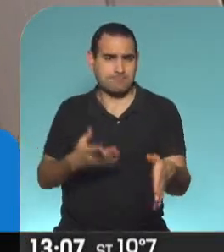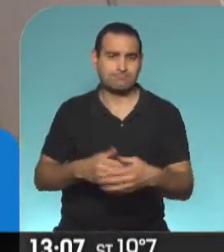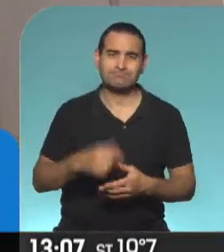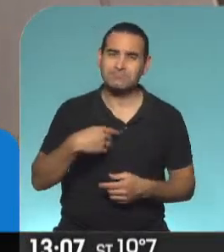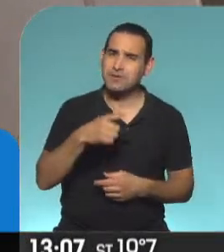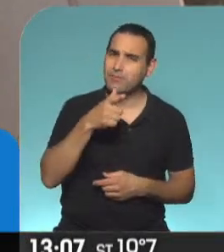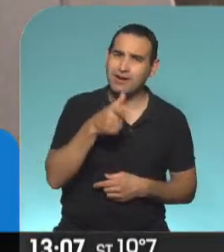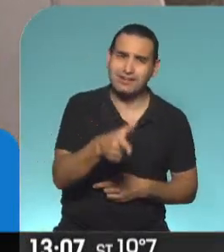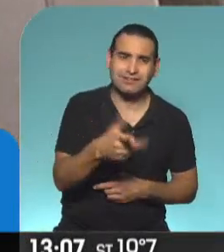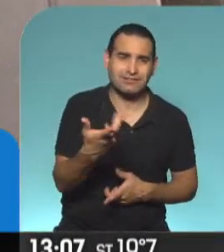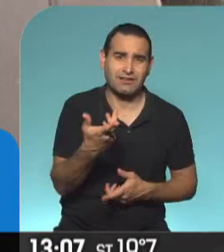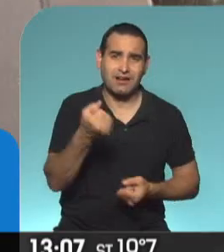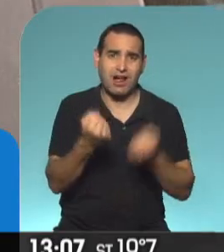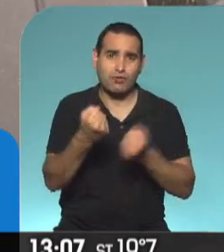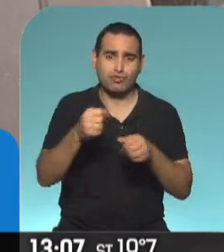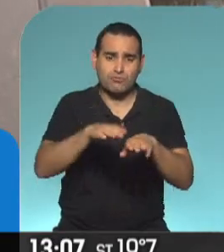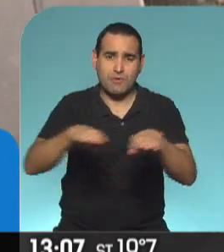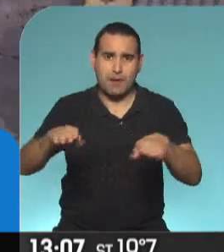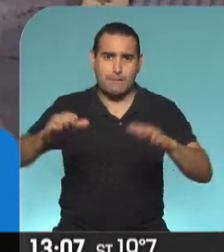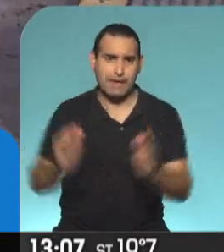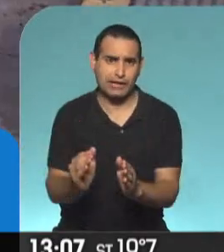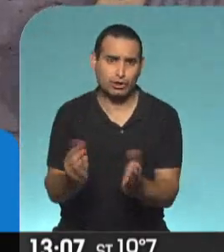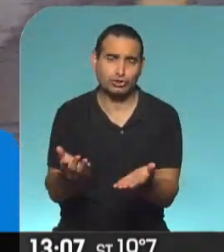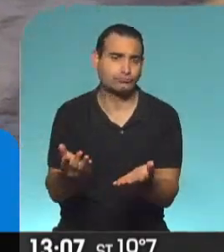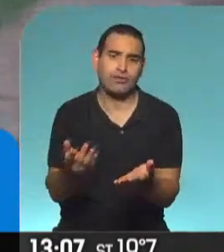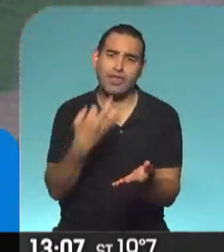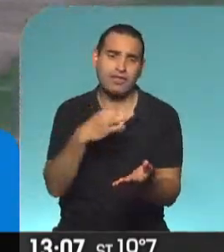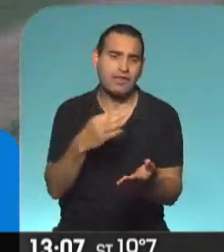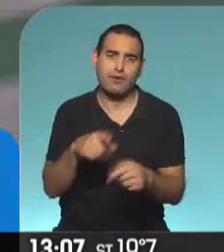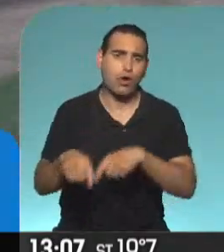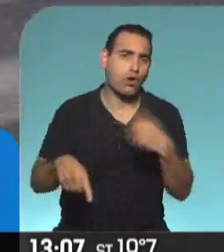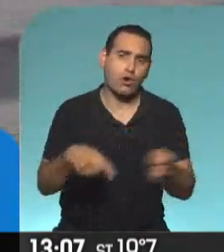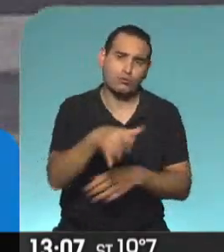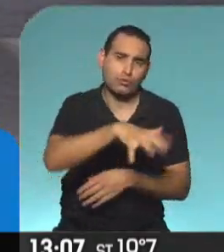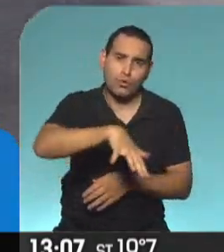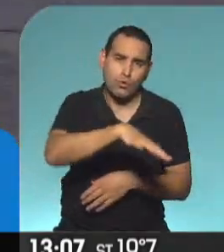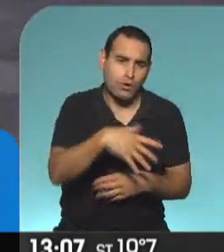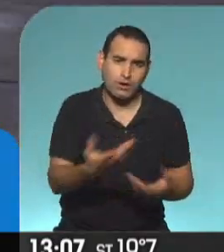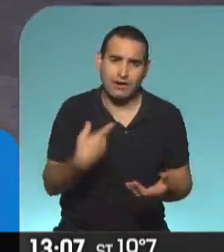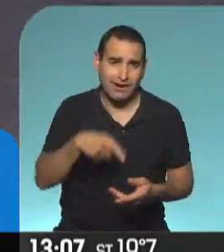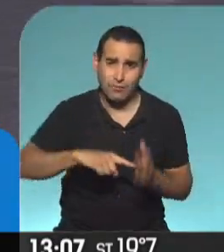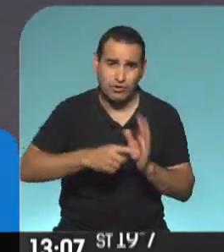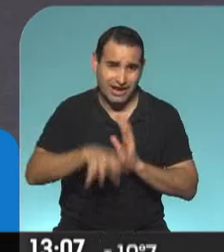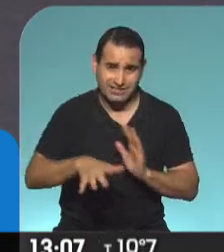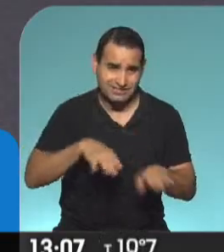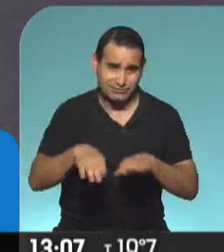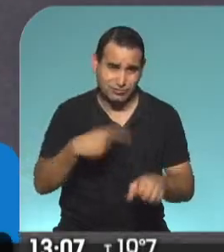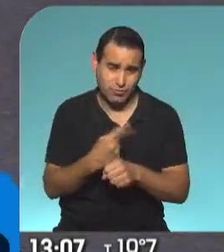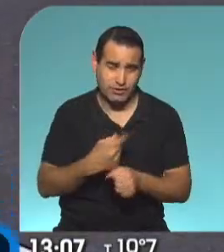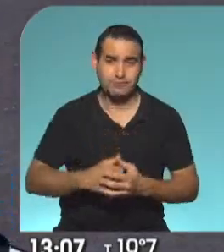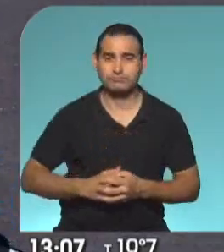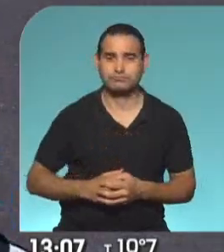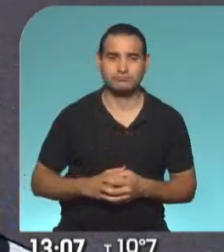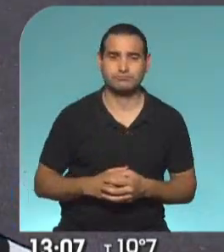que está sacando lugar al transporte de autos, tendrían que habilitar cocheras, imposible circular por la ciudad, sí. De mi parte es genial, digo,